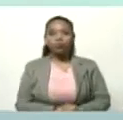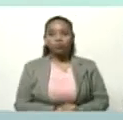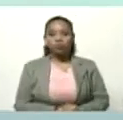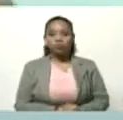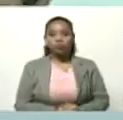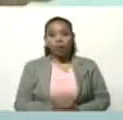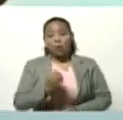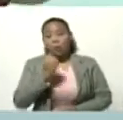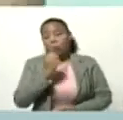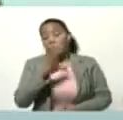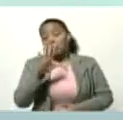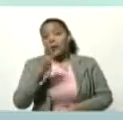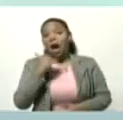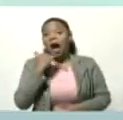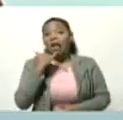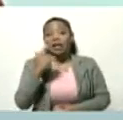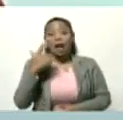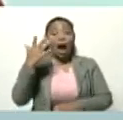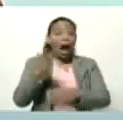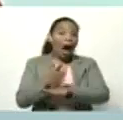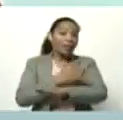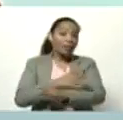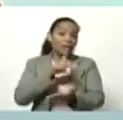Bueno, ¿verdad? Alguien que era de la oposición.